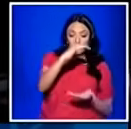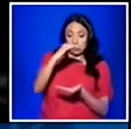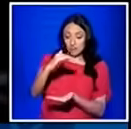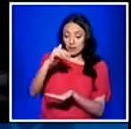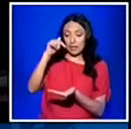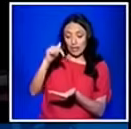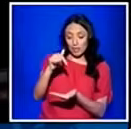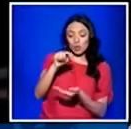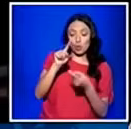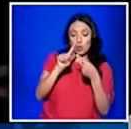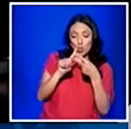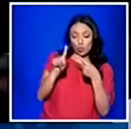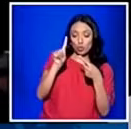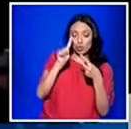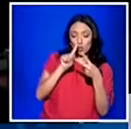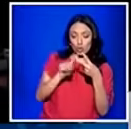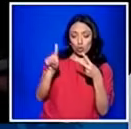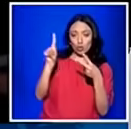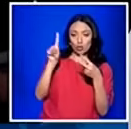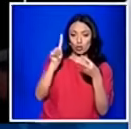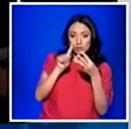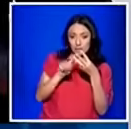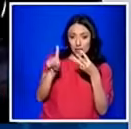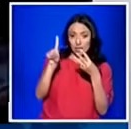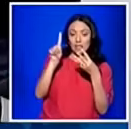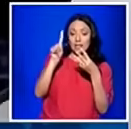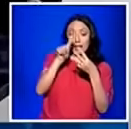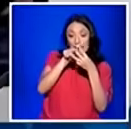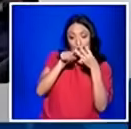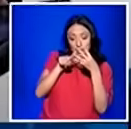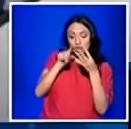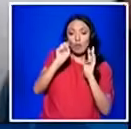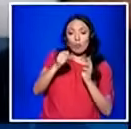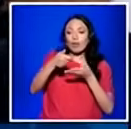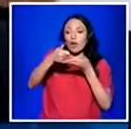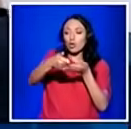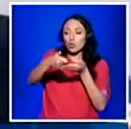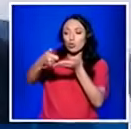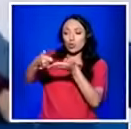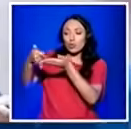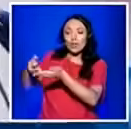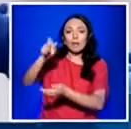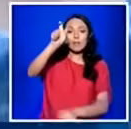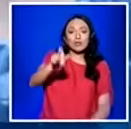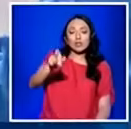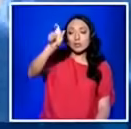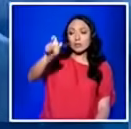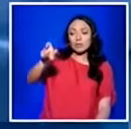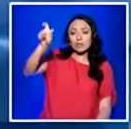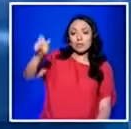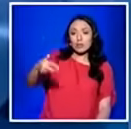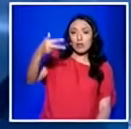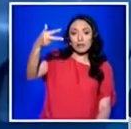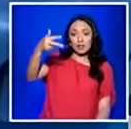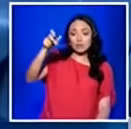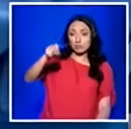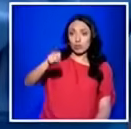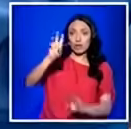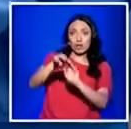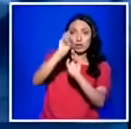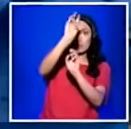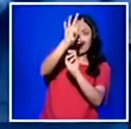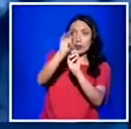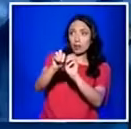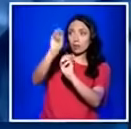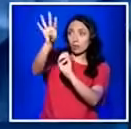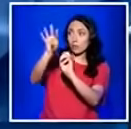eritrocitos, plaquetas y plasma sanguíneo. Entonces, esos 3 hemocomponentes son los que se pueden a diferentes